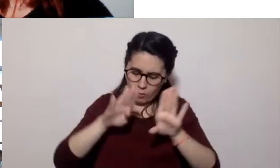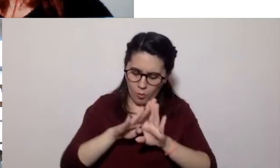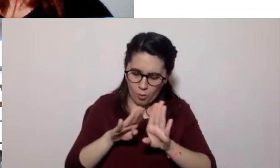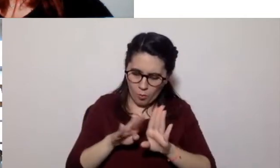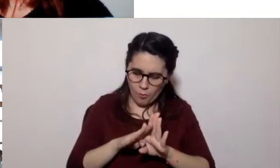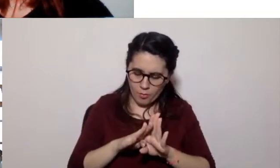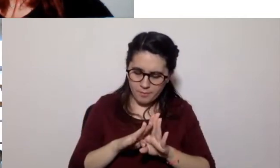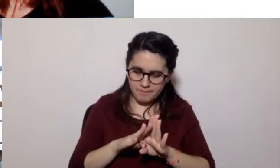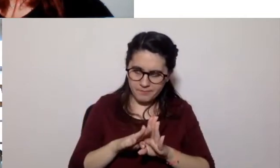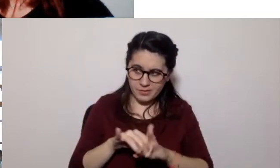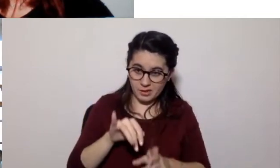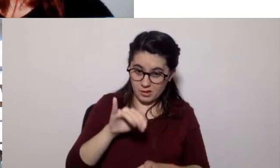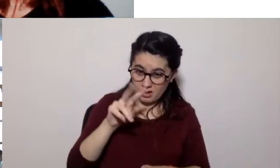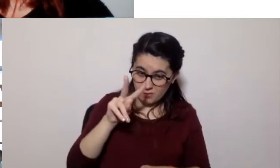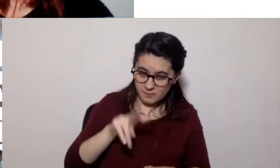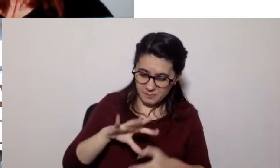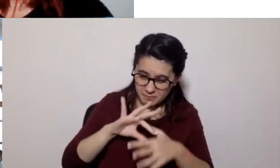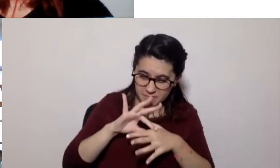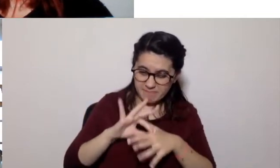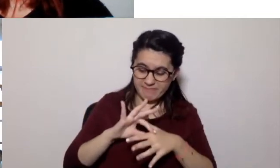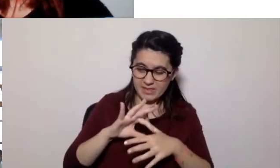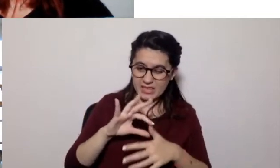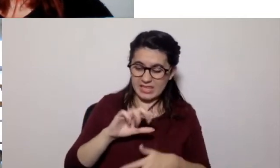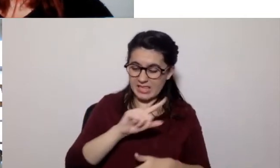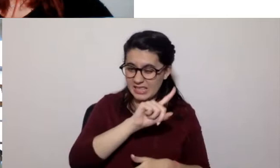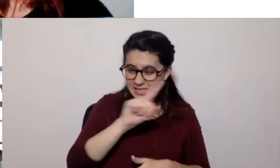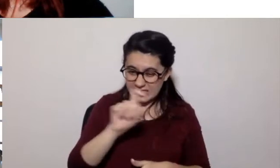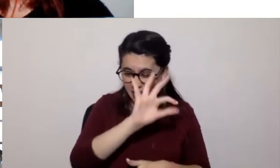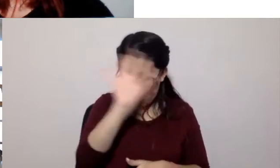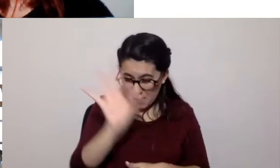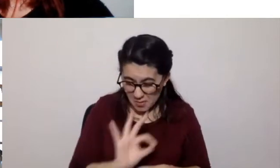esto es cierto? ¿Estoy 100% segura que es cierto?